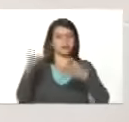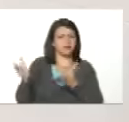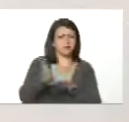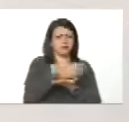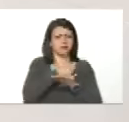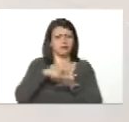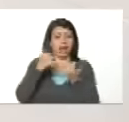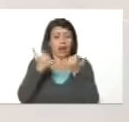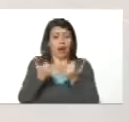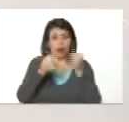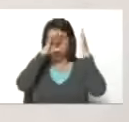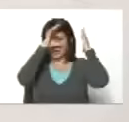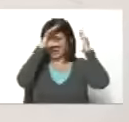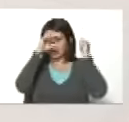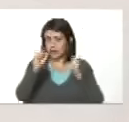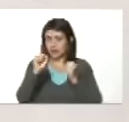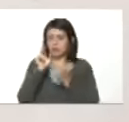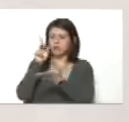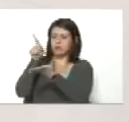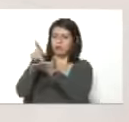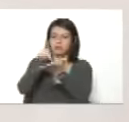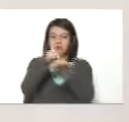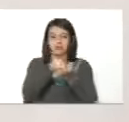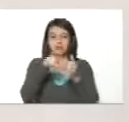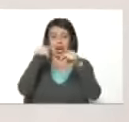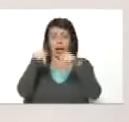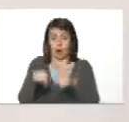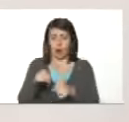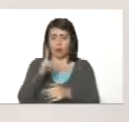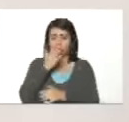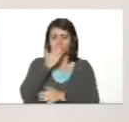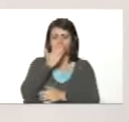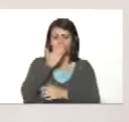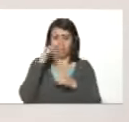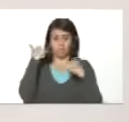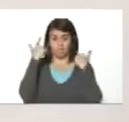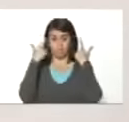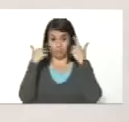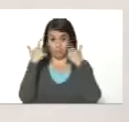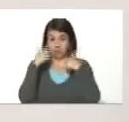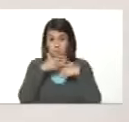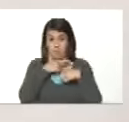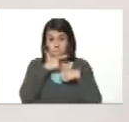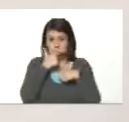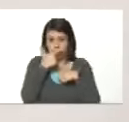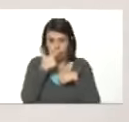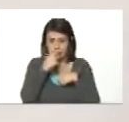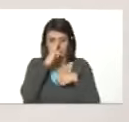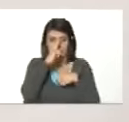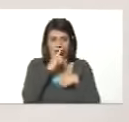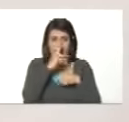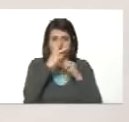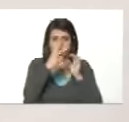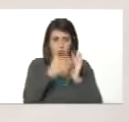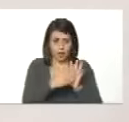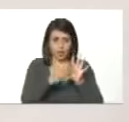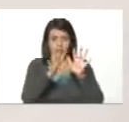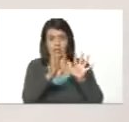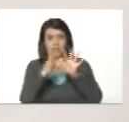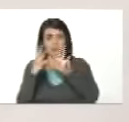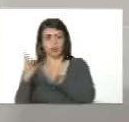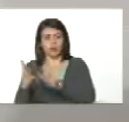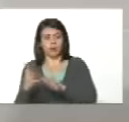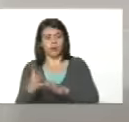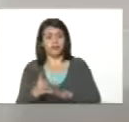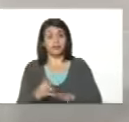sino haciéndose los locos con el tremendo papelón del año 19. Si